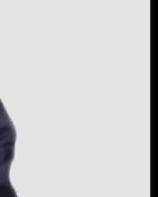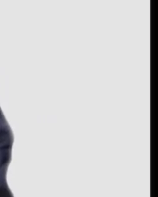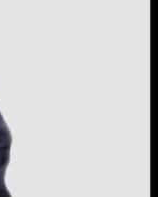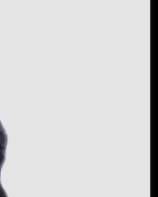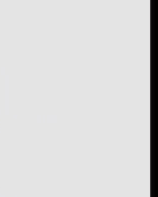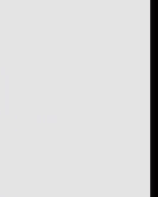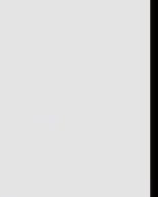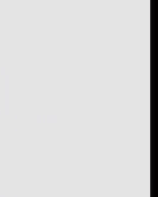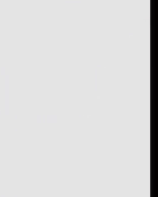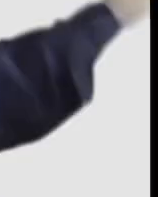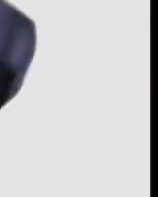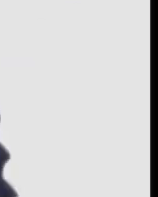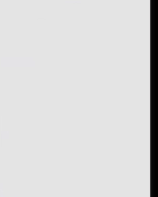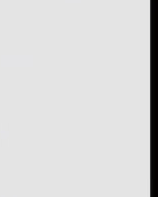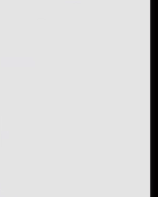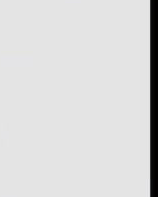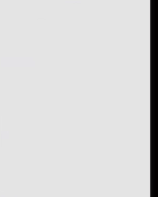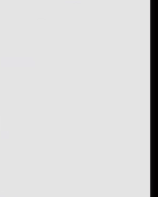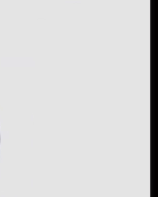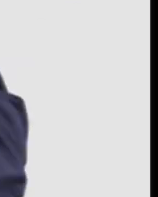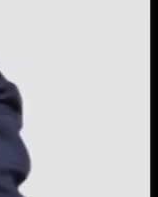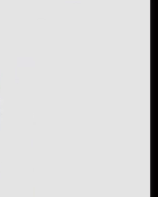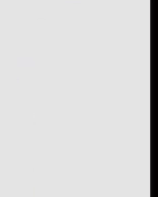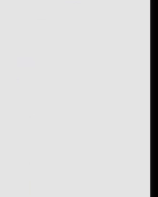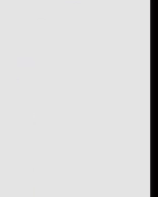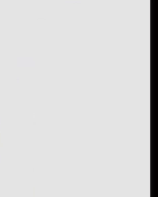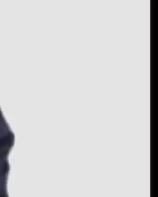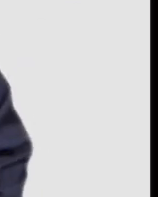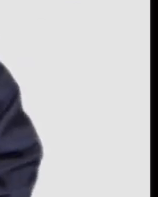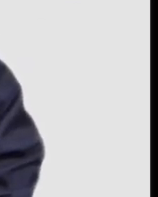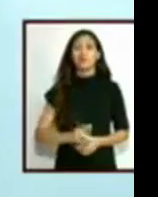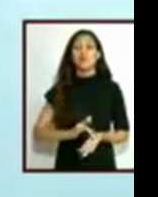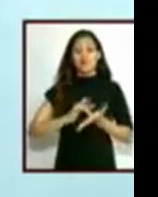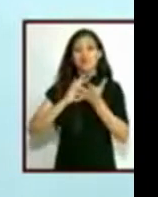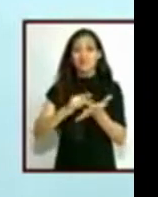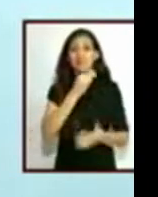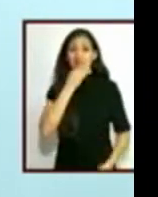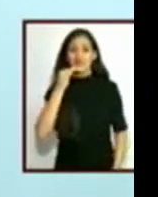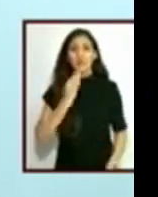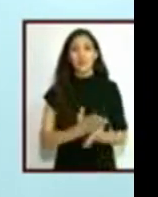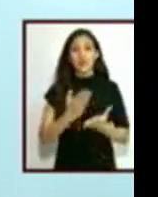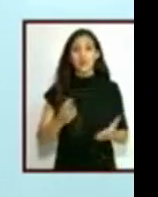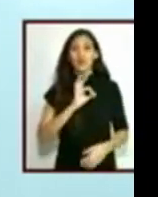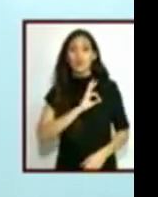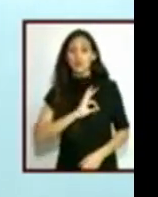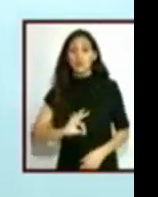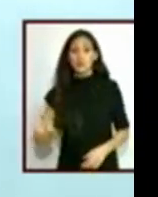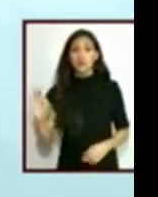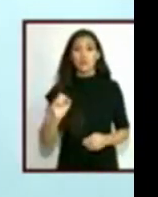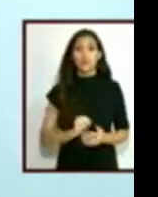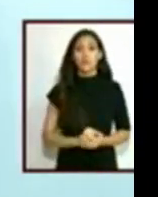ganar. Pásame tu propuesta, coño. Aquí la metemos aquí en mi plan de gobierno. Licenciado Óscar Cantón Cetina, del Partido